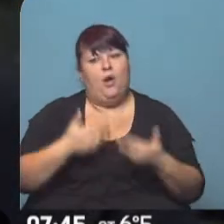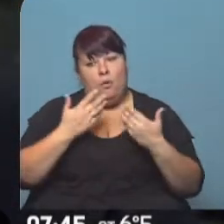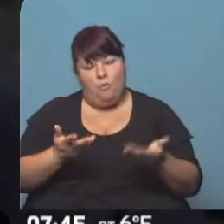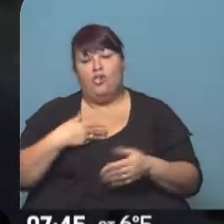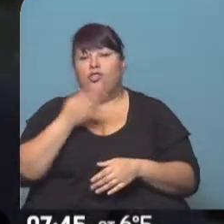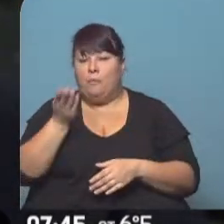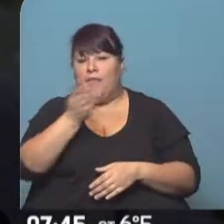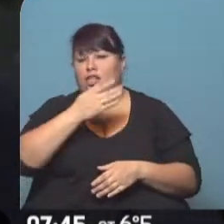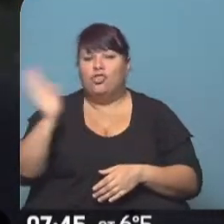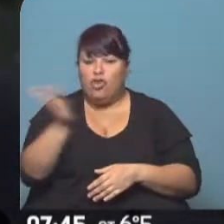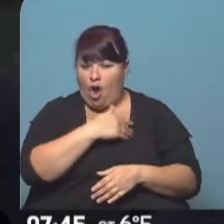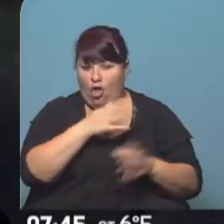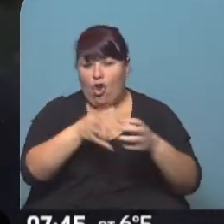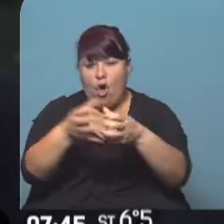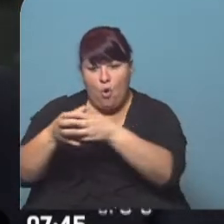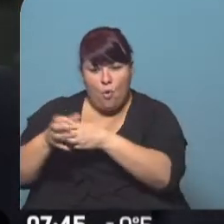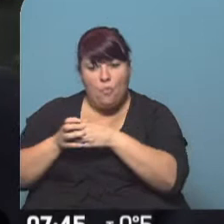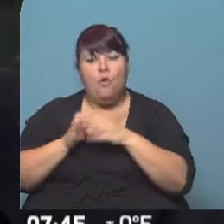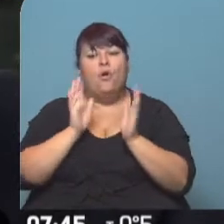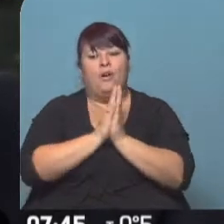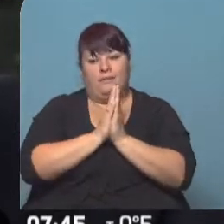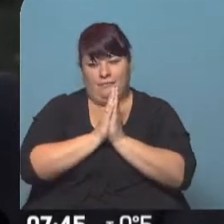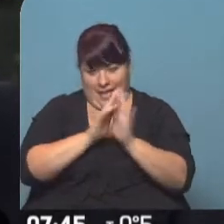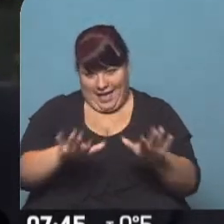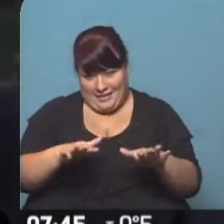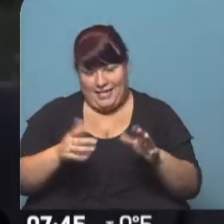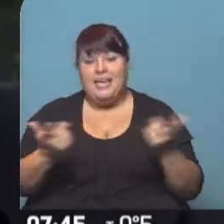que le pedimos a todas las partes que hagan esto,